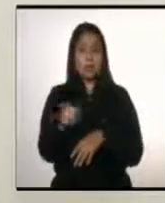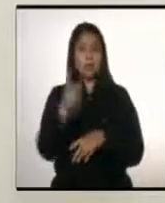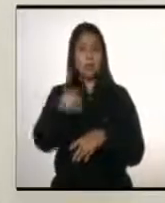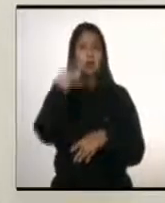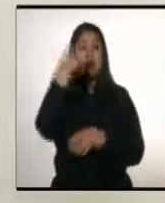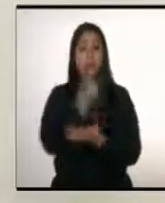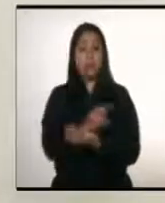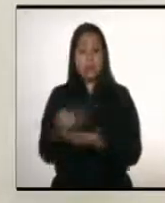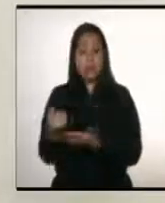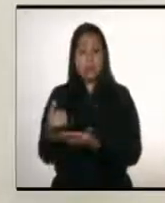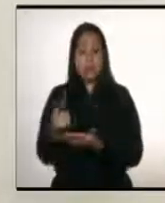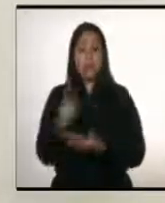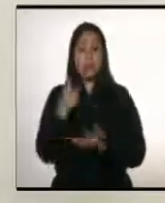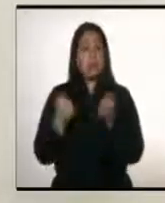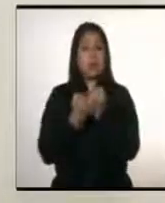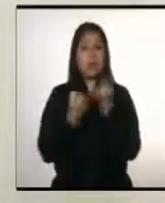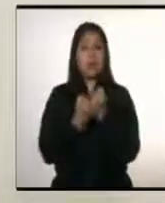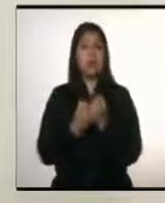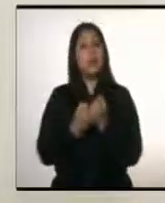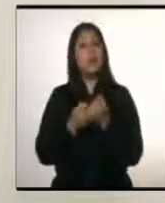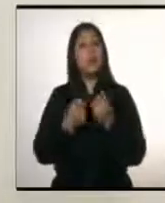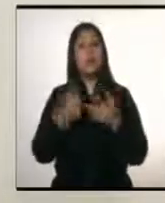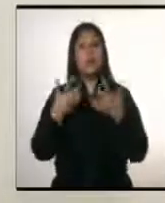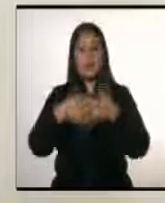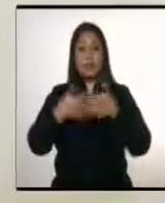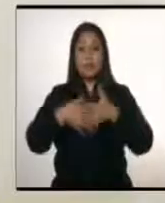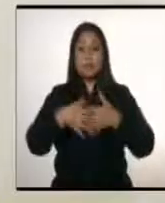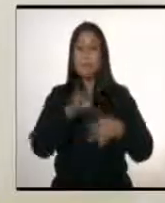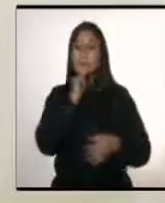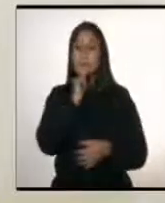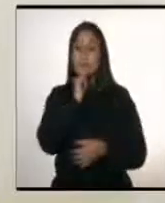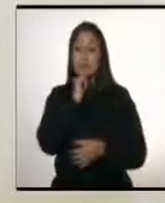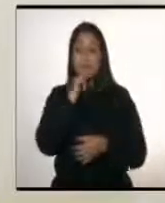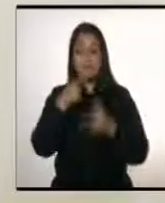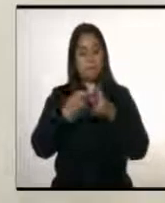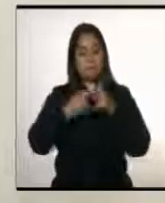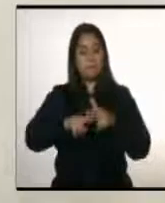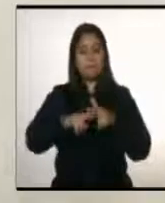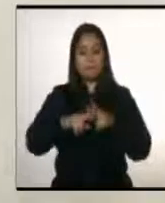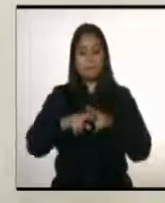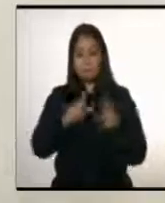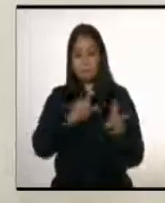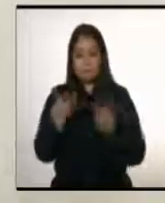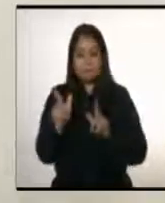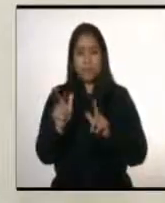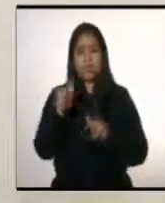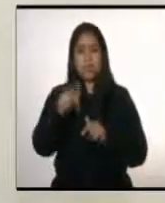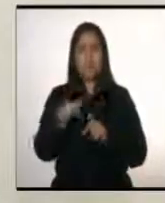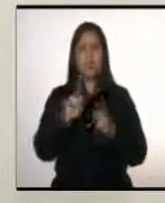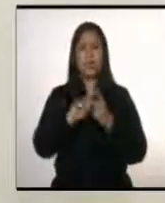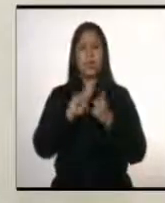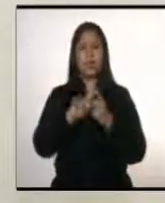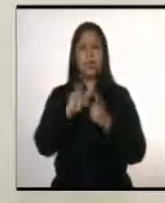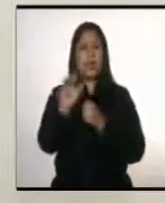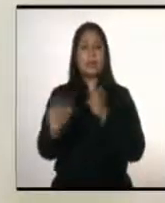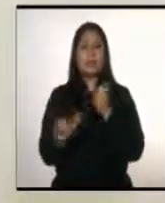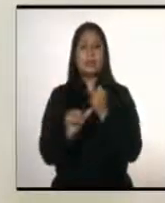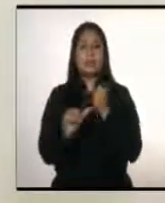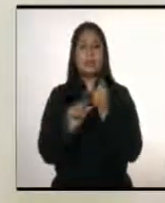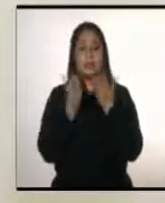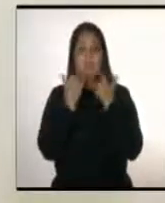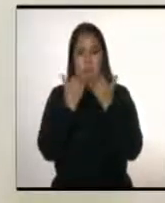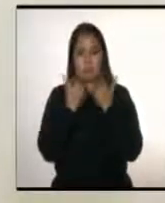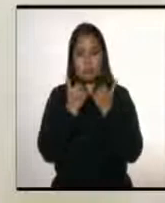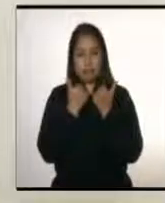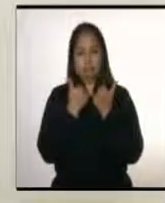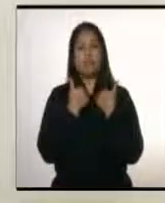con el apoyo de la iniciativa privada, vamos a principiar la preparación de una primera asistencia alimenticia